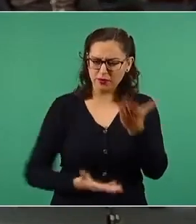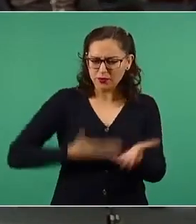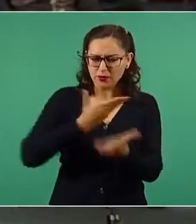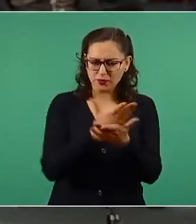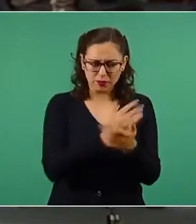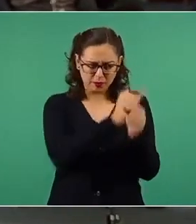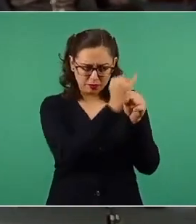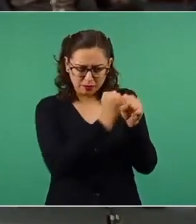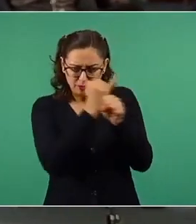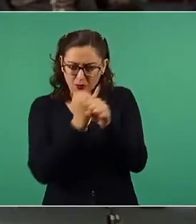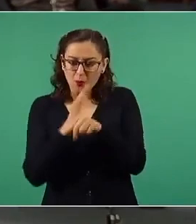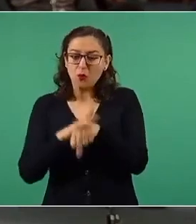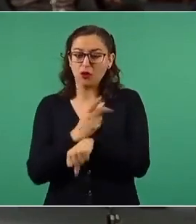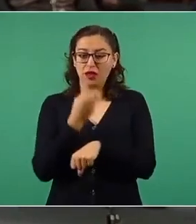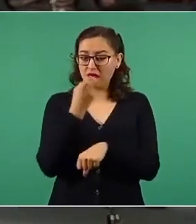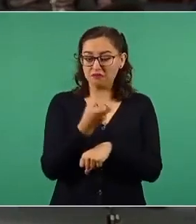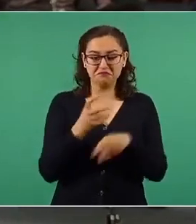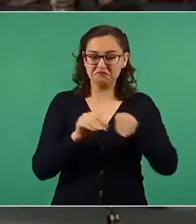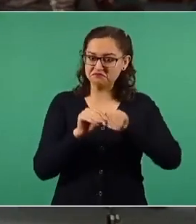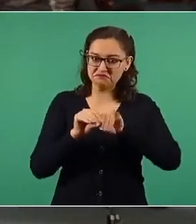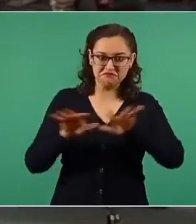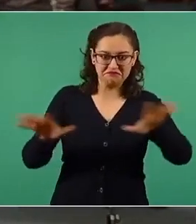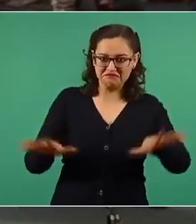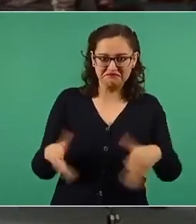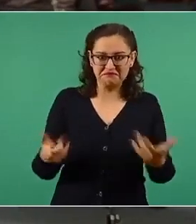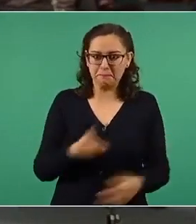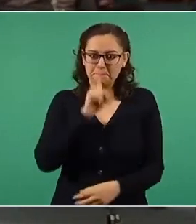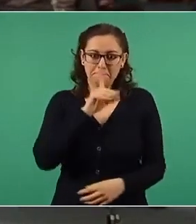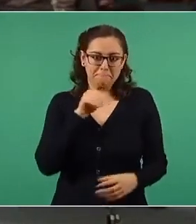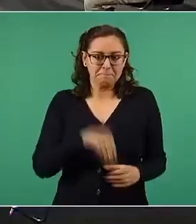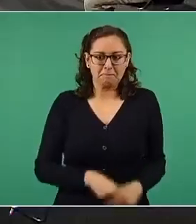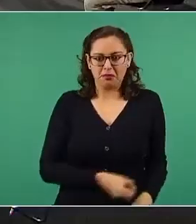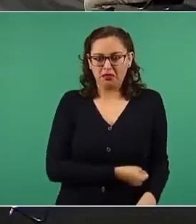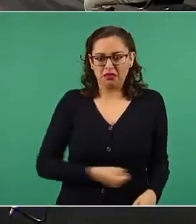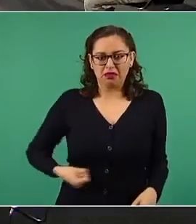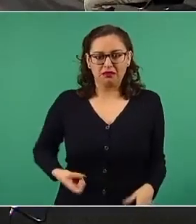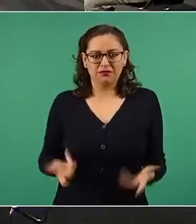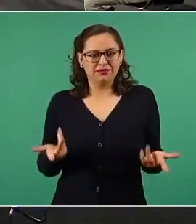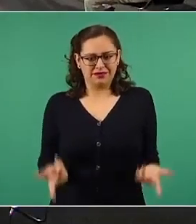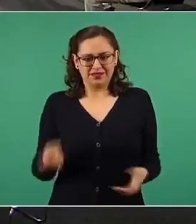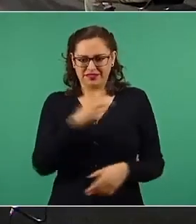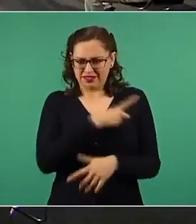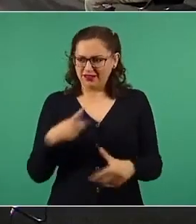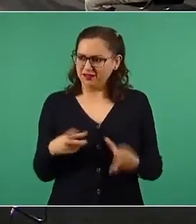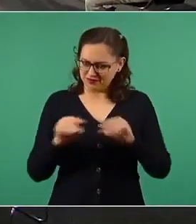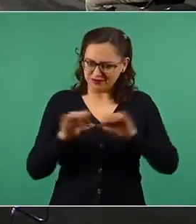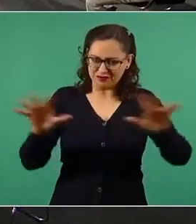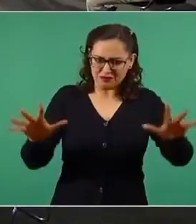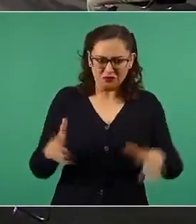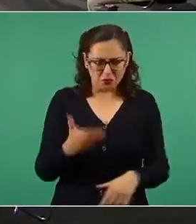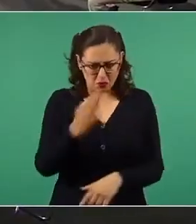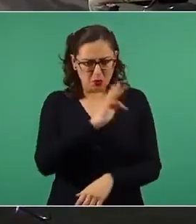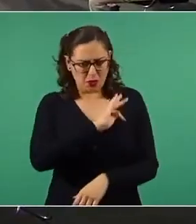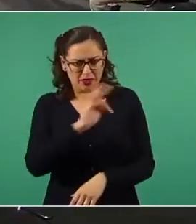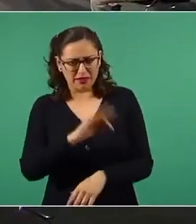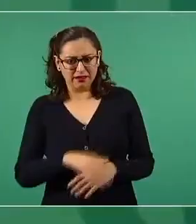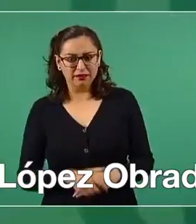en la prensa, no todo se conoce, muchas cosas se censuraron y se callaron. Sí,